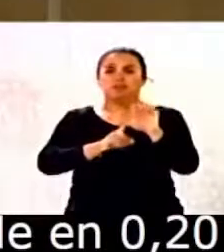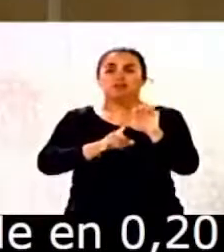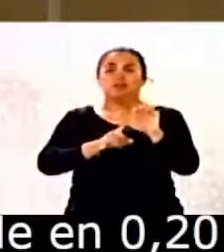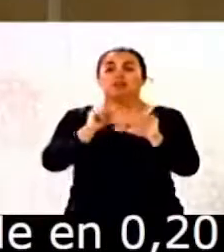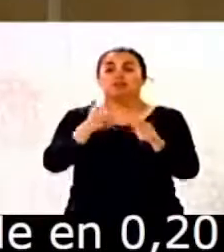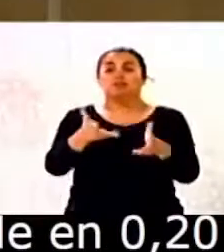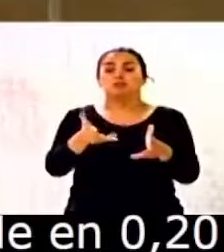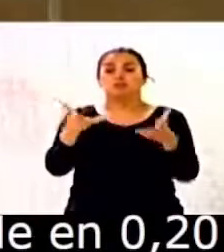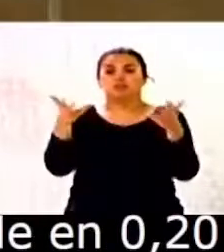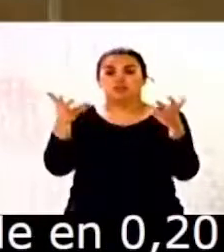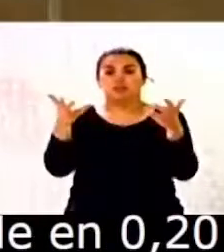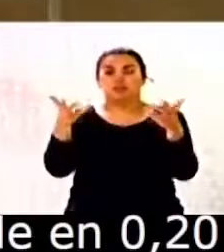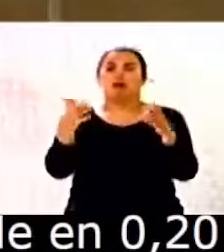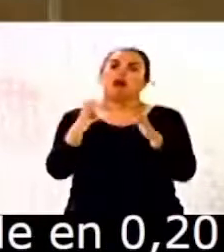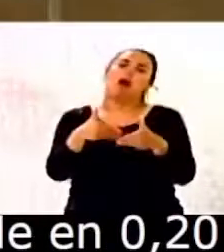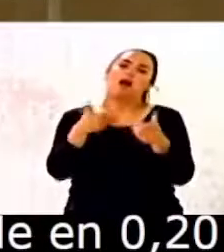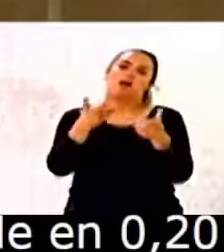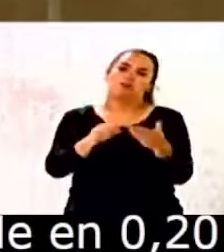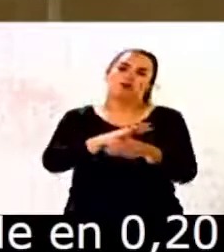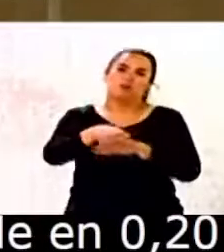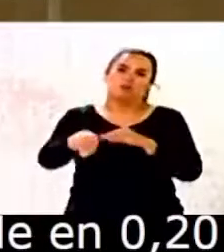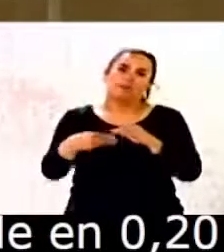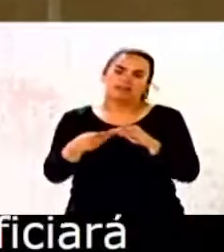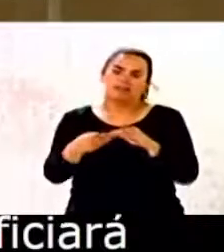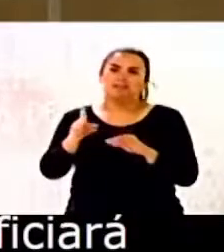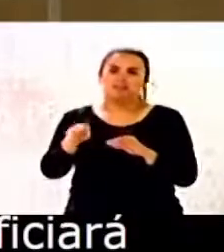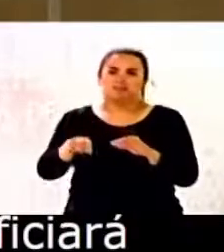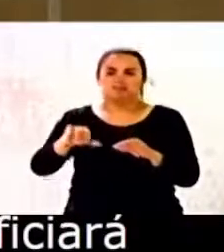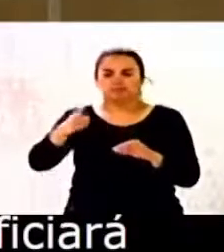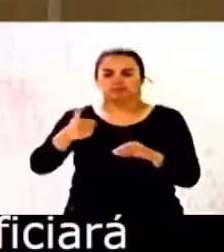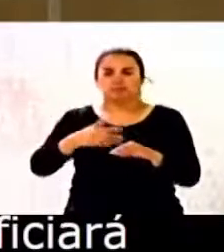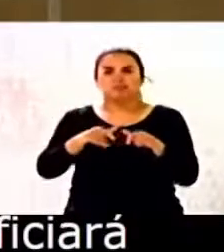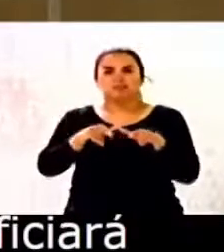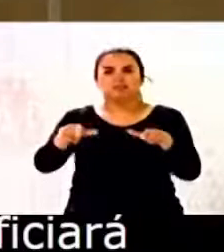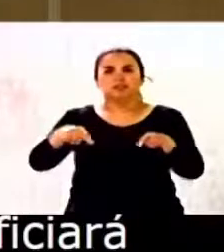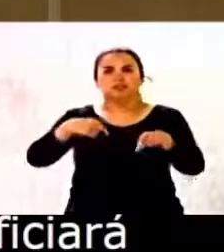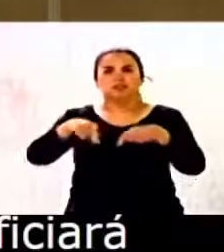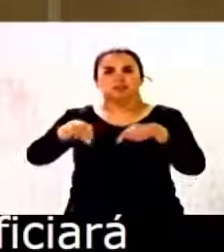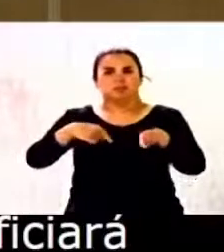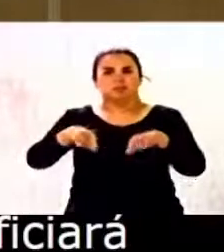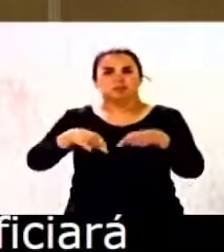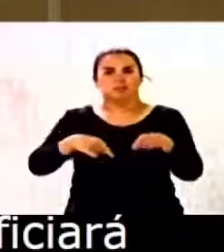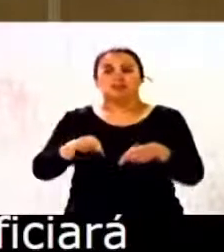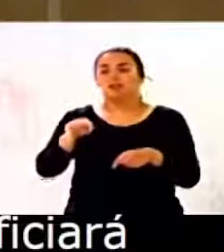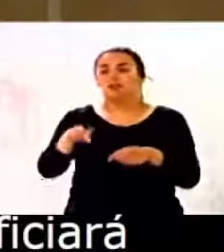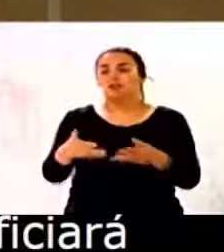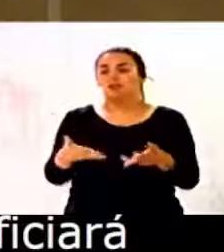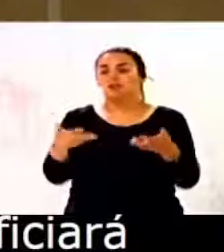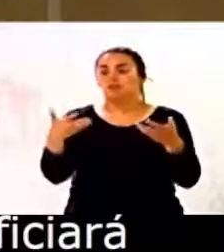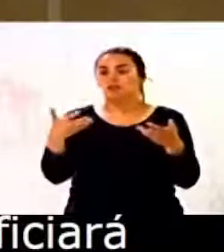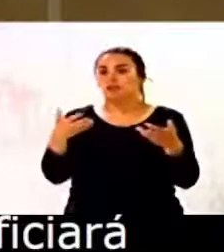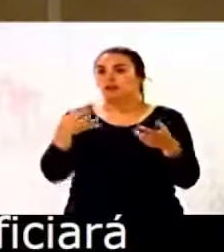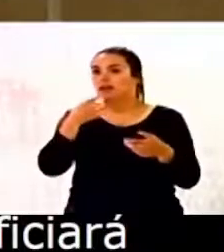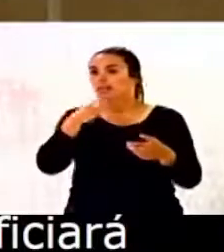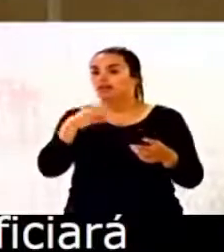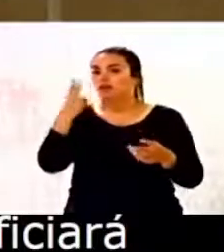beneficiará, además de las ayudas complementarias que también se aprobaron para el sector del transporte, esto beneficiará